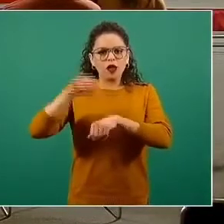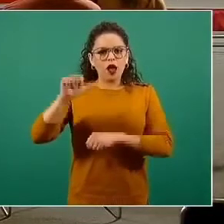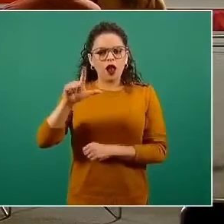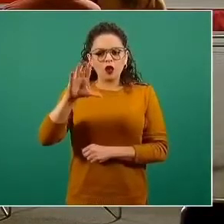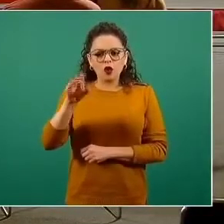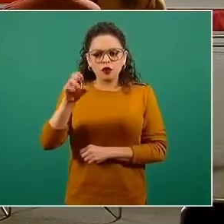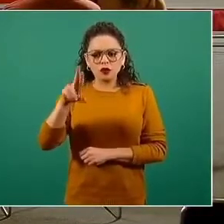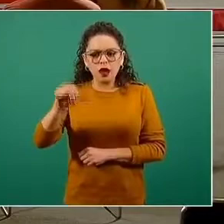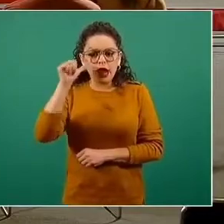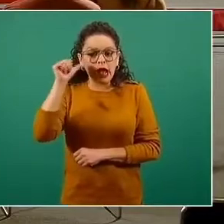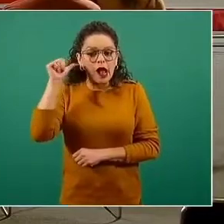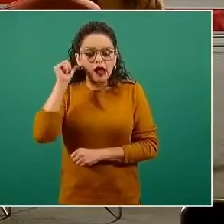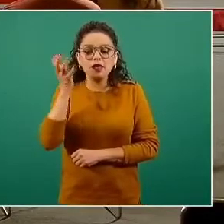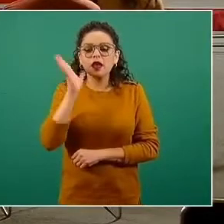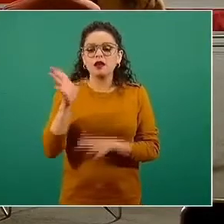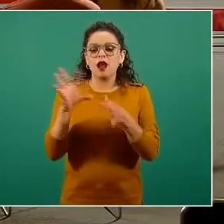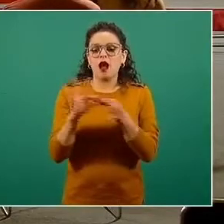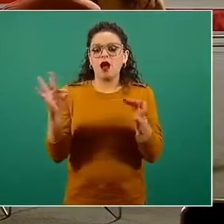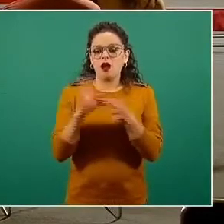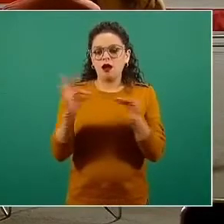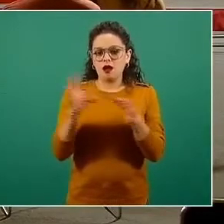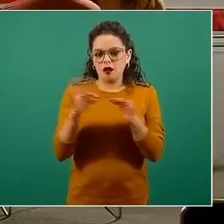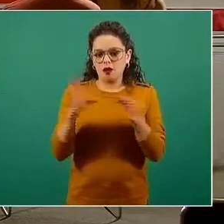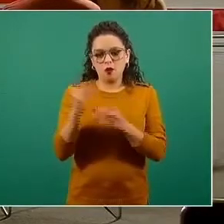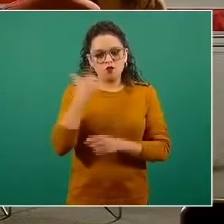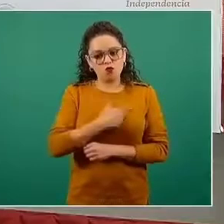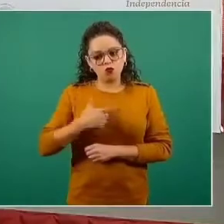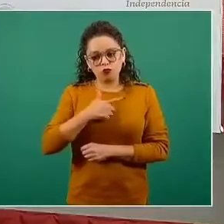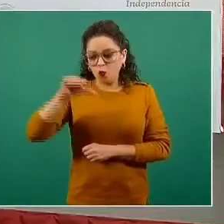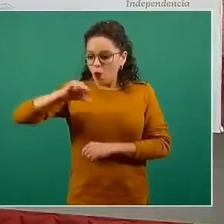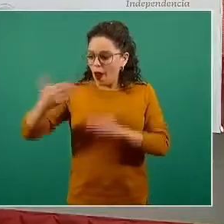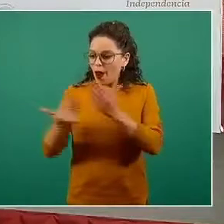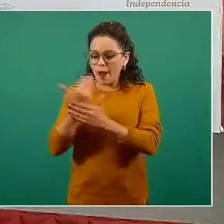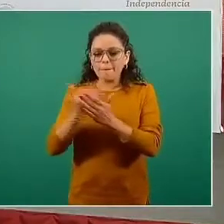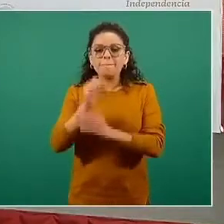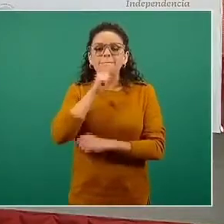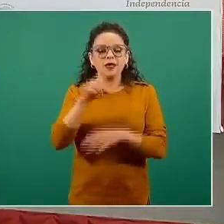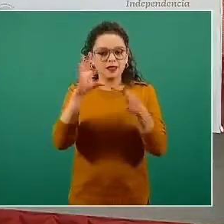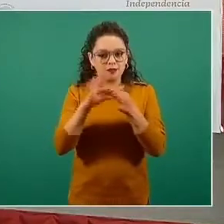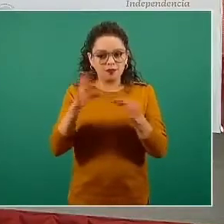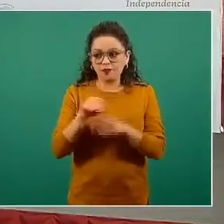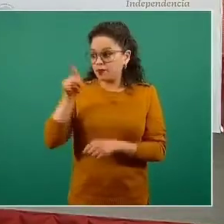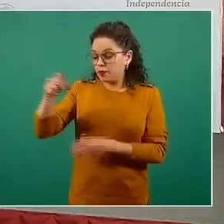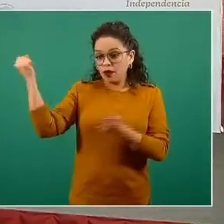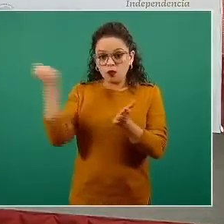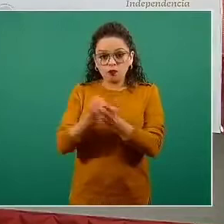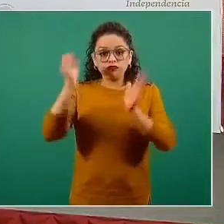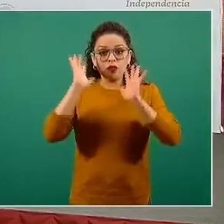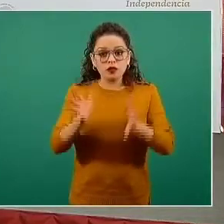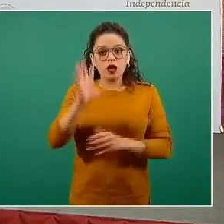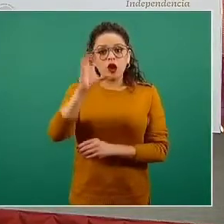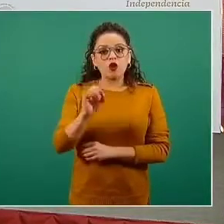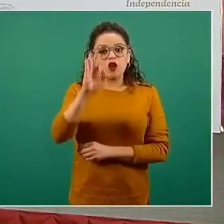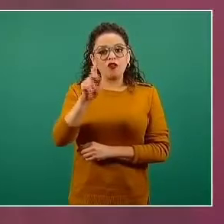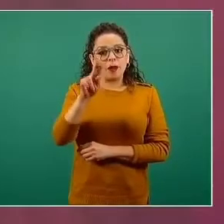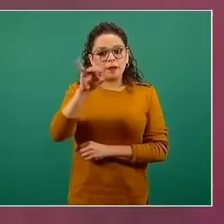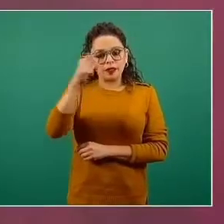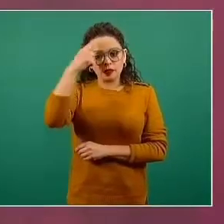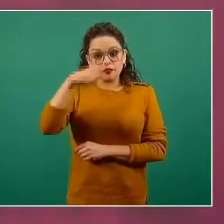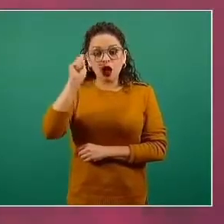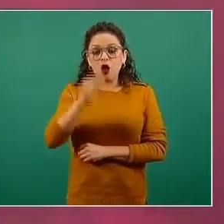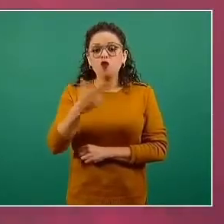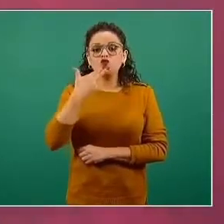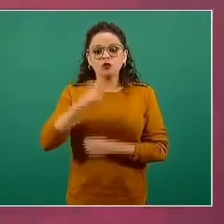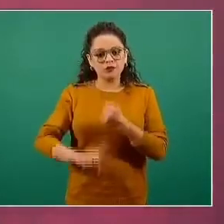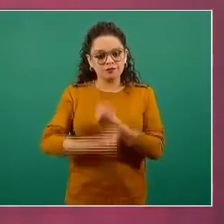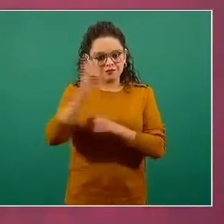conocimos y lo comentamos nuevamente con mucho gusto hoy por la mañana, COFEPRIS otorgó la autorización de uso de emergencias. El contrato